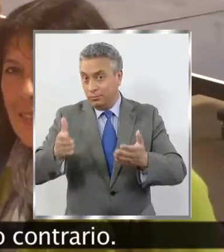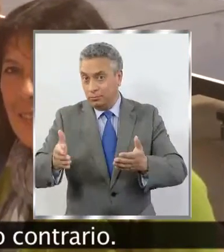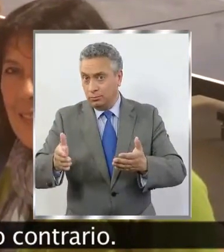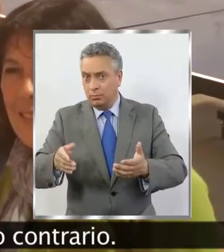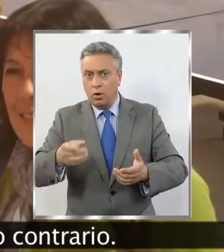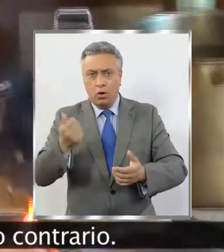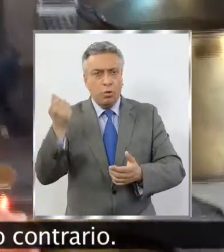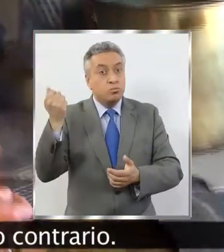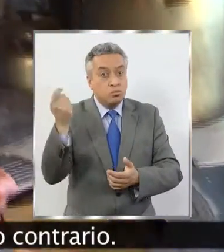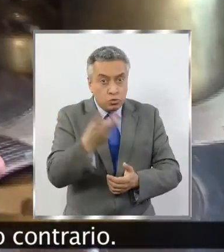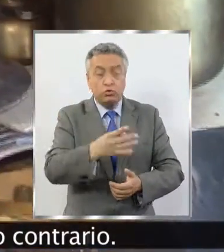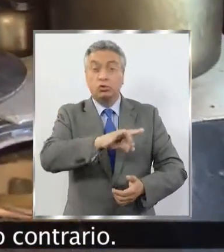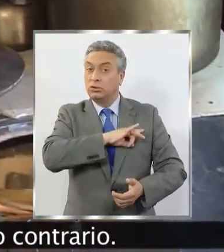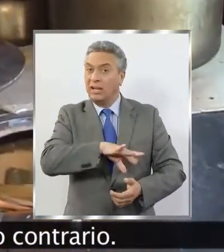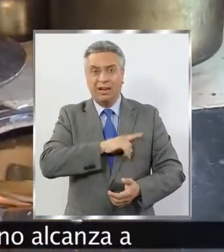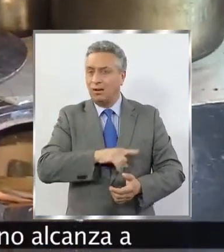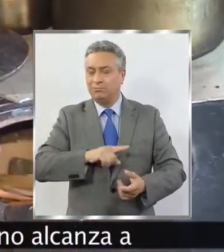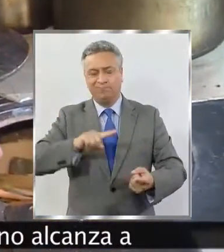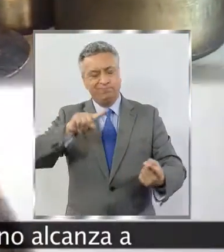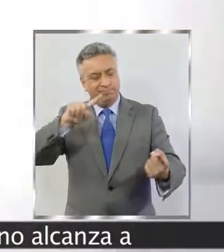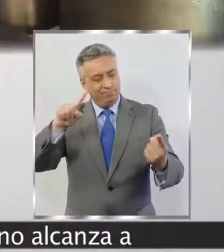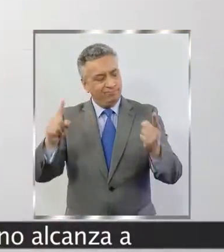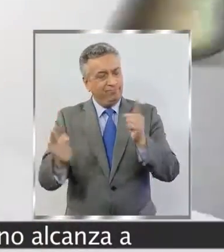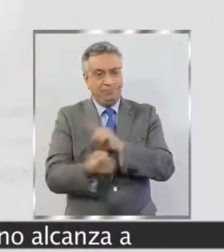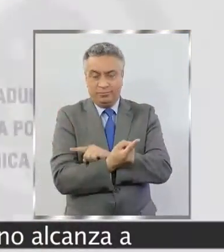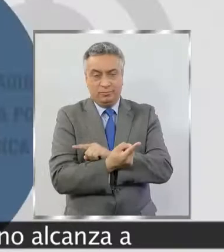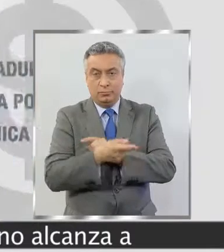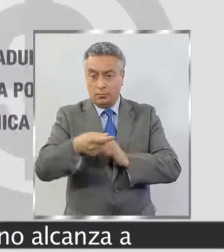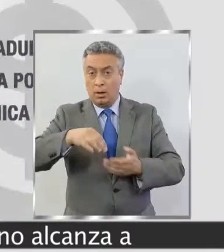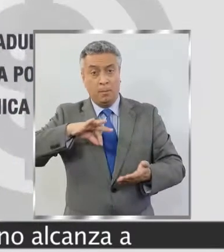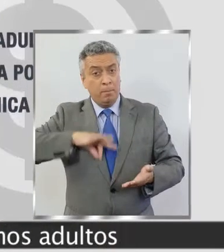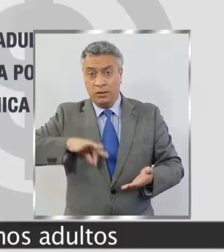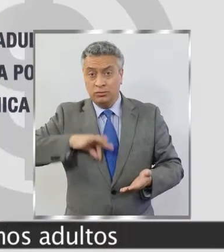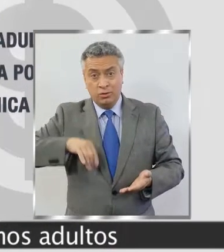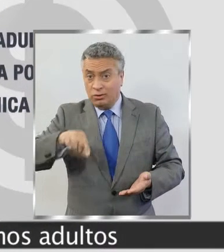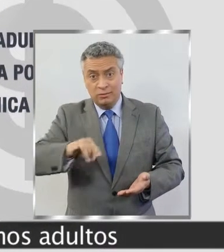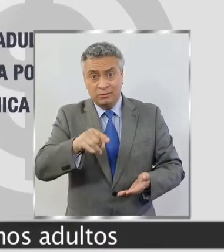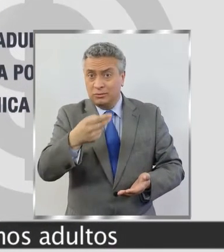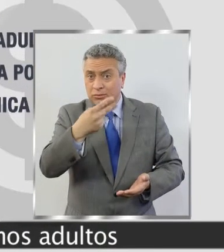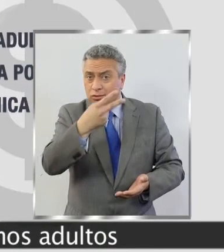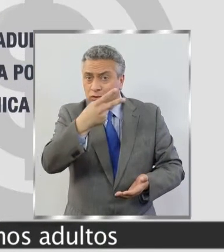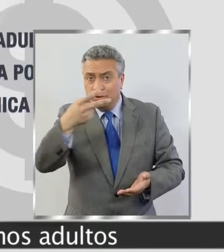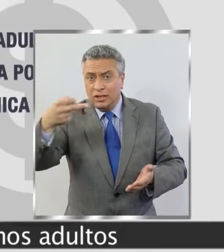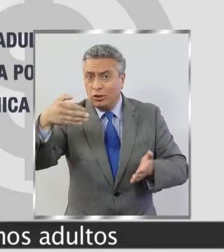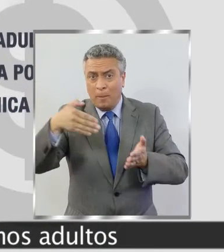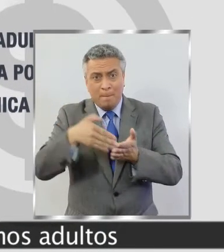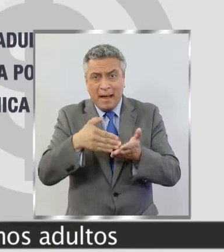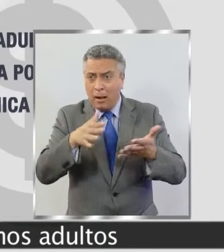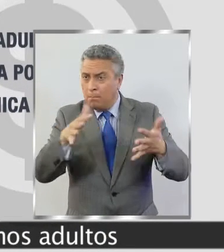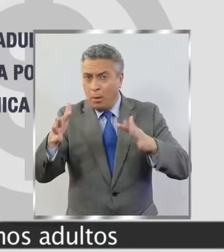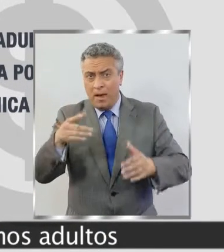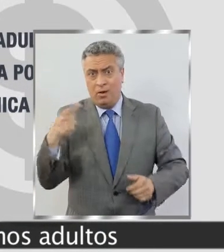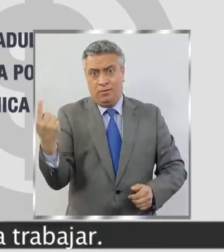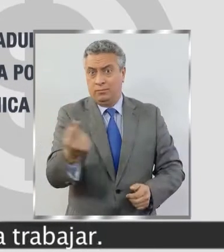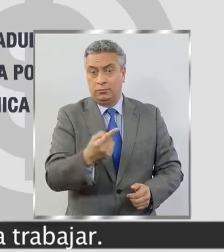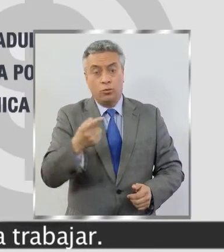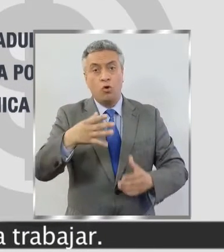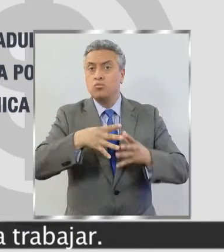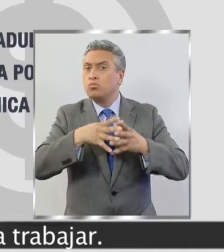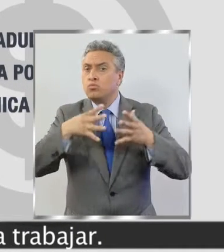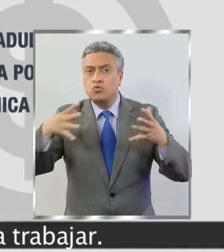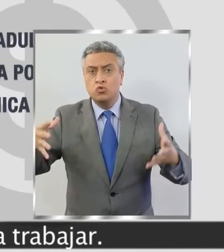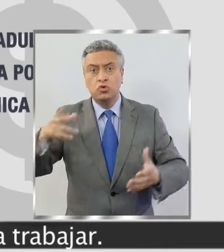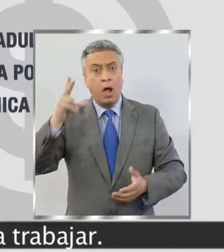chilenos es todo lo contrario. Una pensión promedio en Chile no alcanza a llegar a los 200.000 pesos y muchos adultos